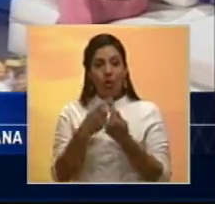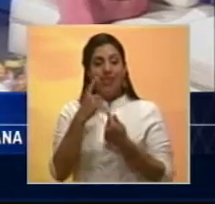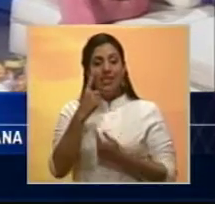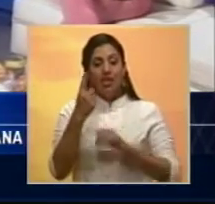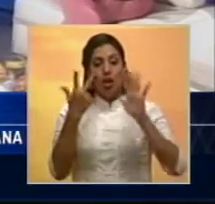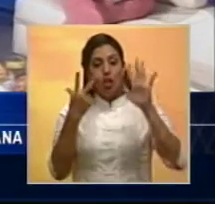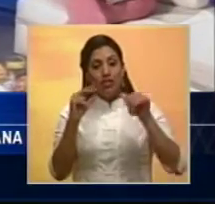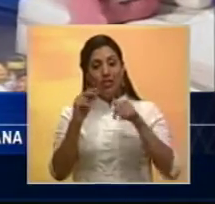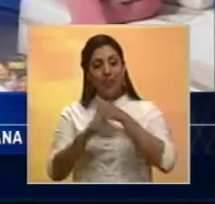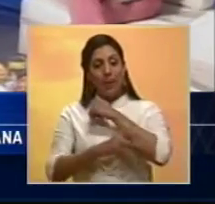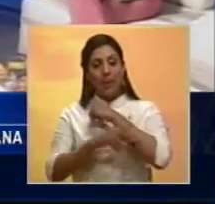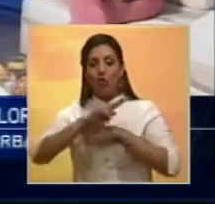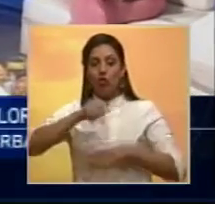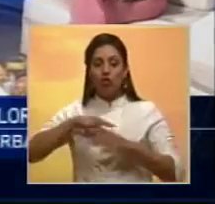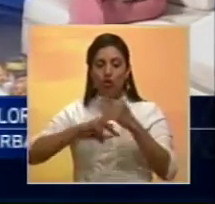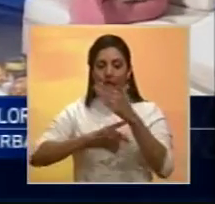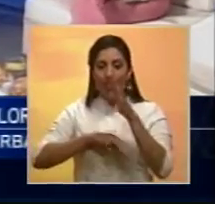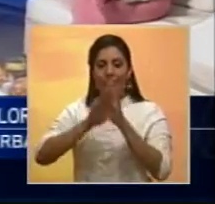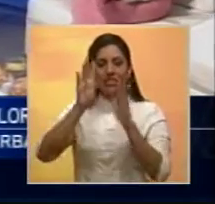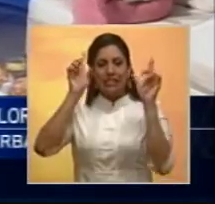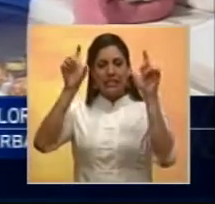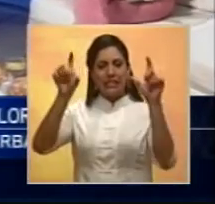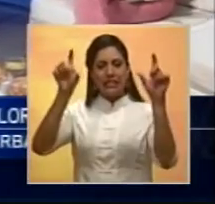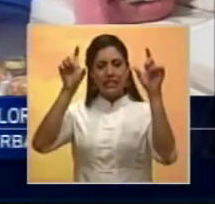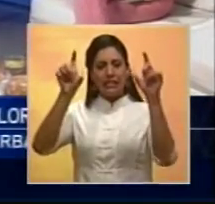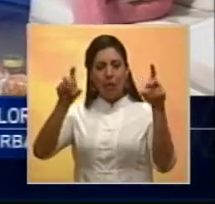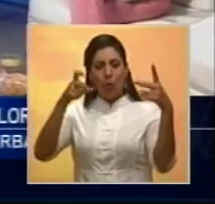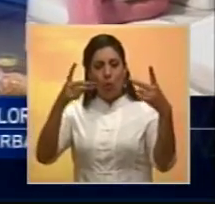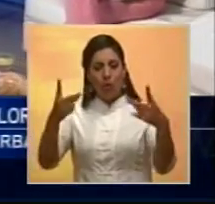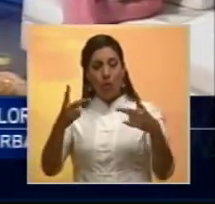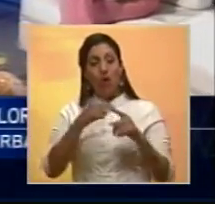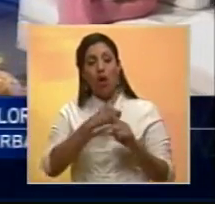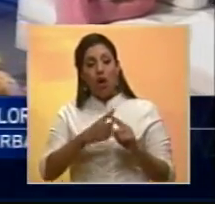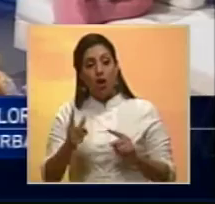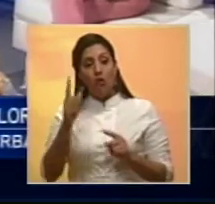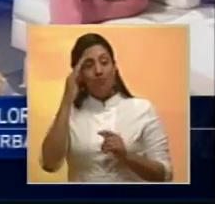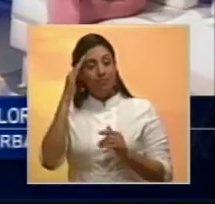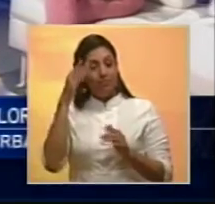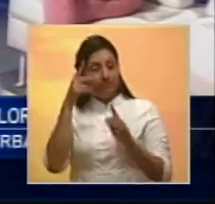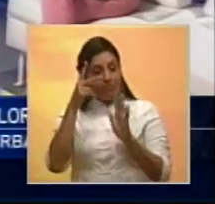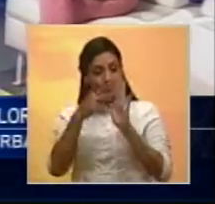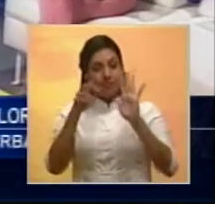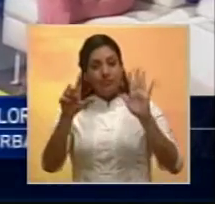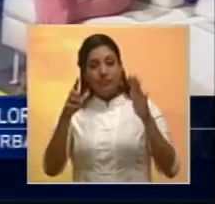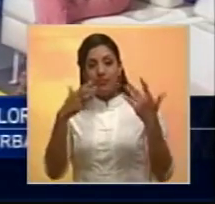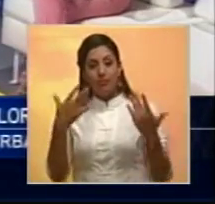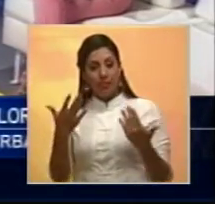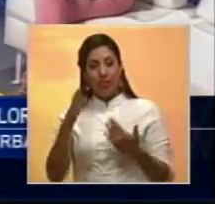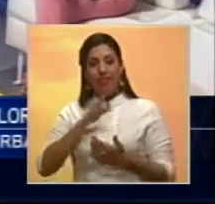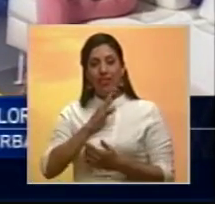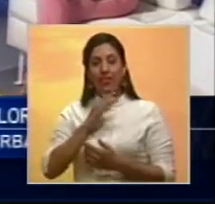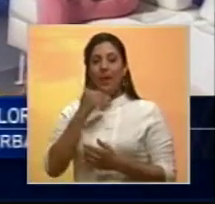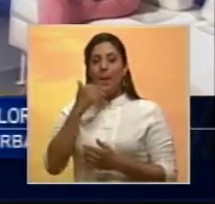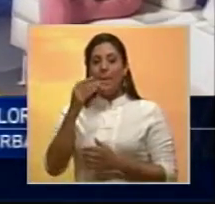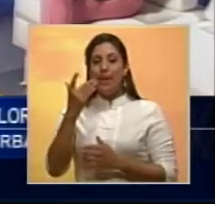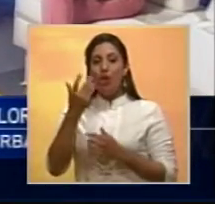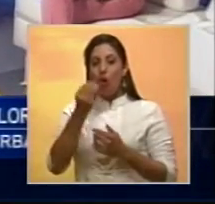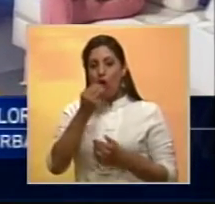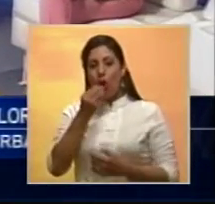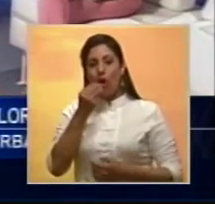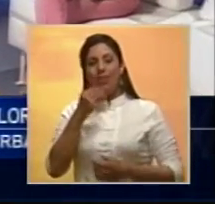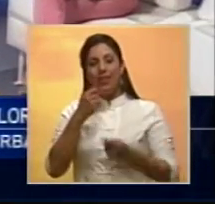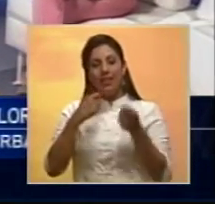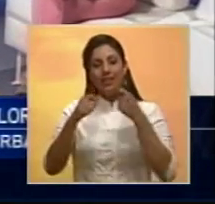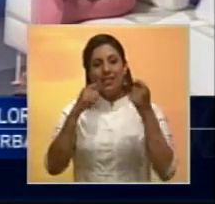180 parroquias hemos desarrollado procesos de formación. Indicó que los retos para 2017 tienen que ver con la cantidad de alimentos